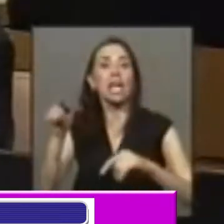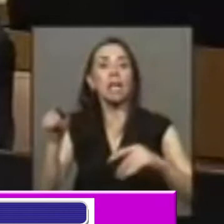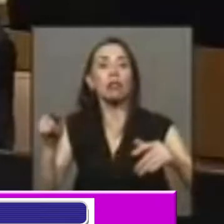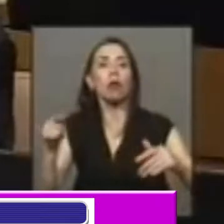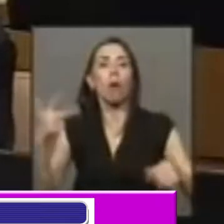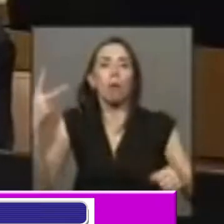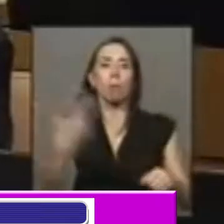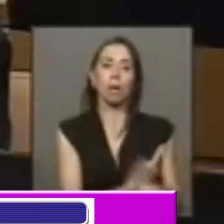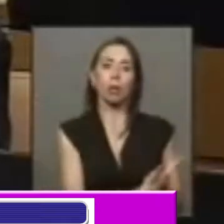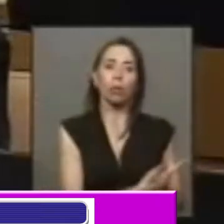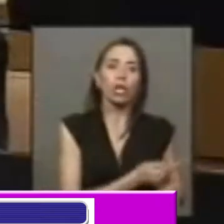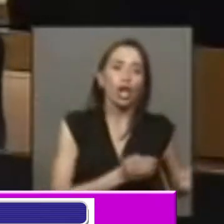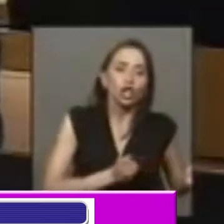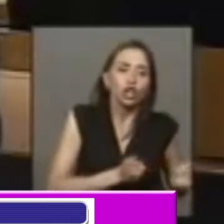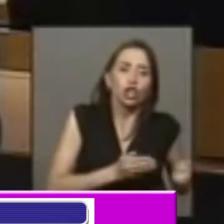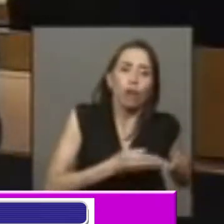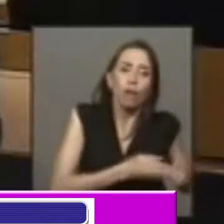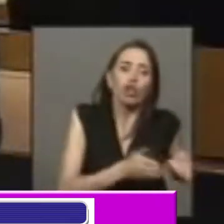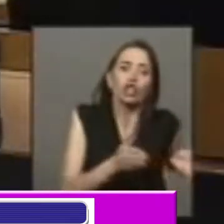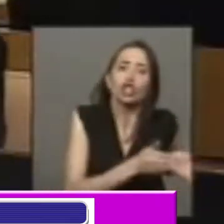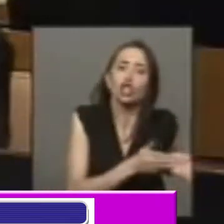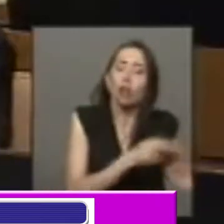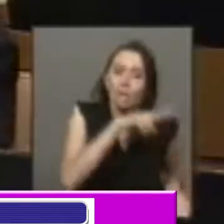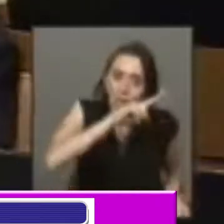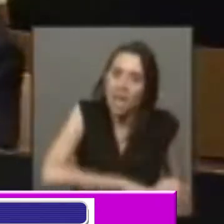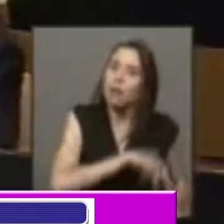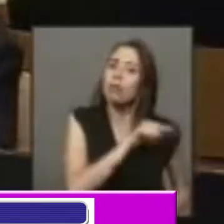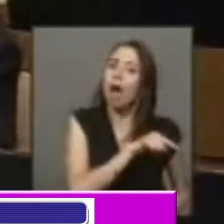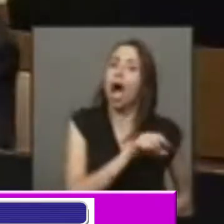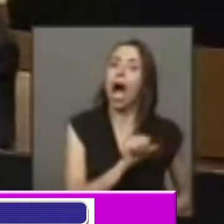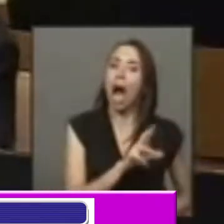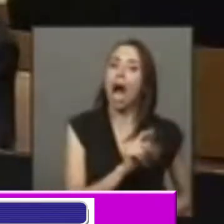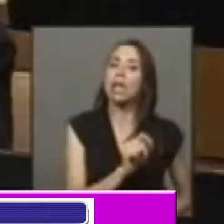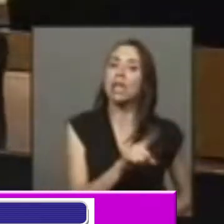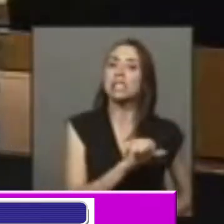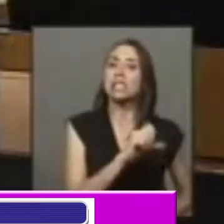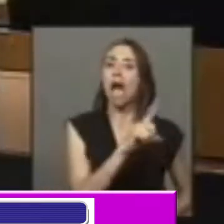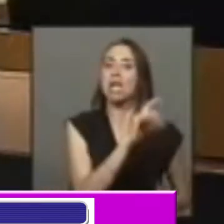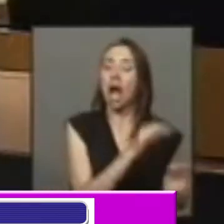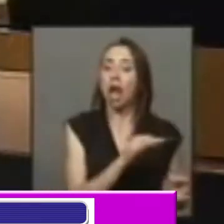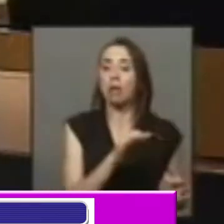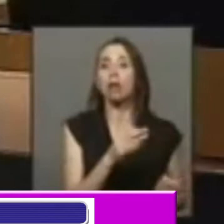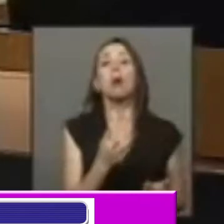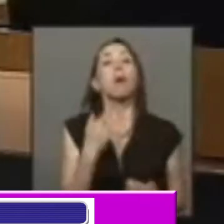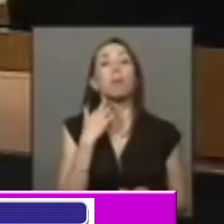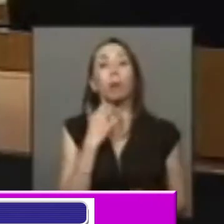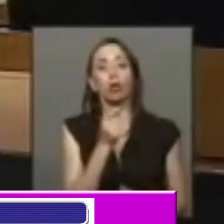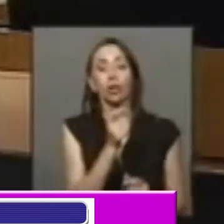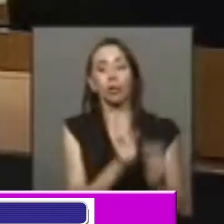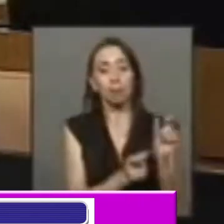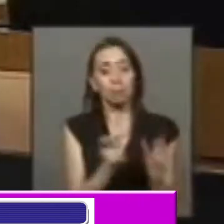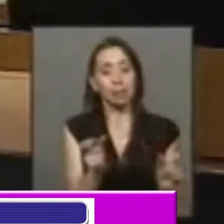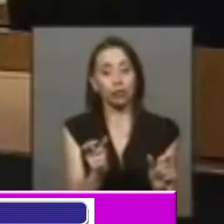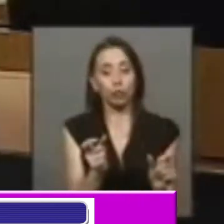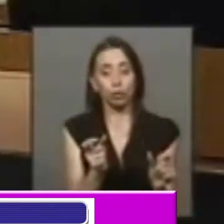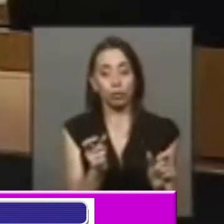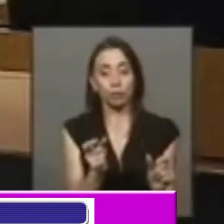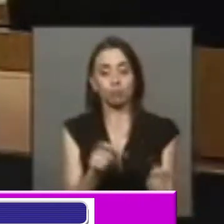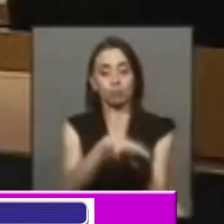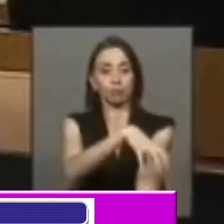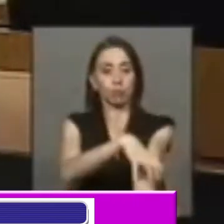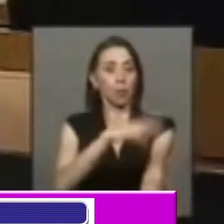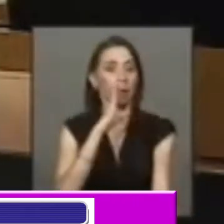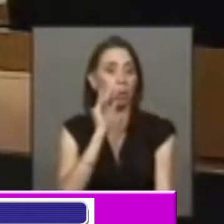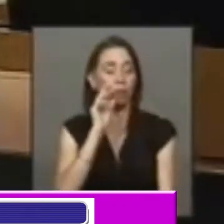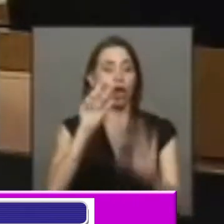pescadores artesanales verdaderos porque aquí los pescadores de la región del bío bío